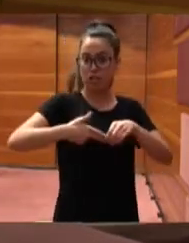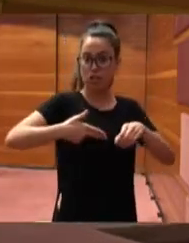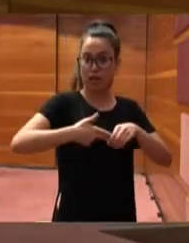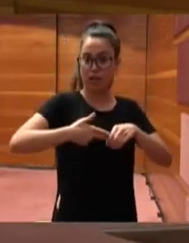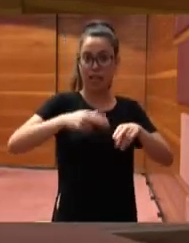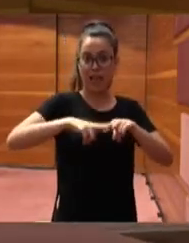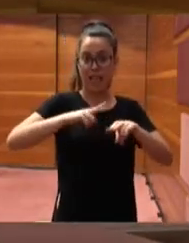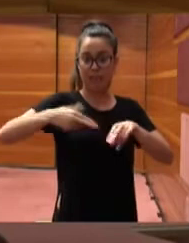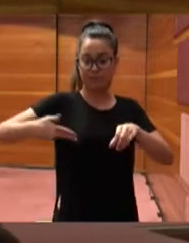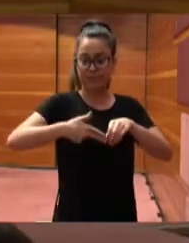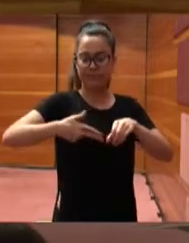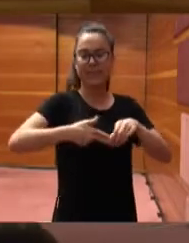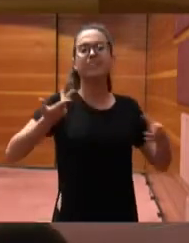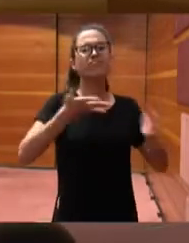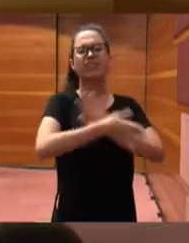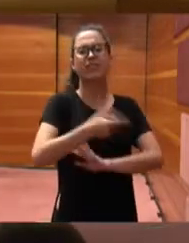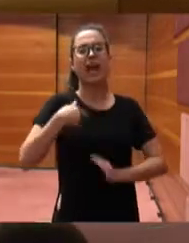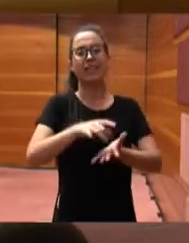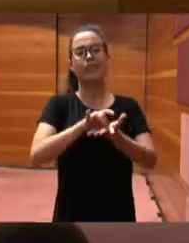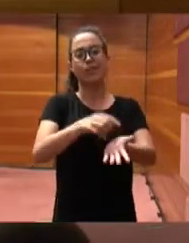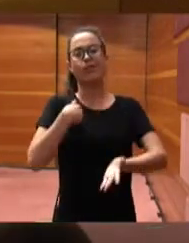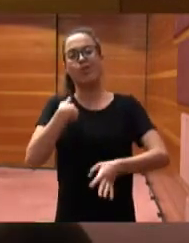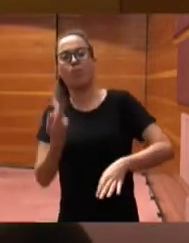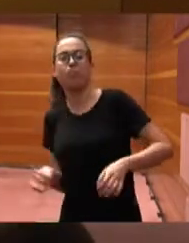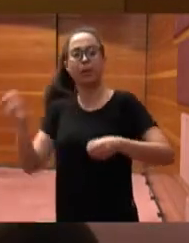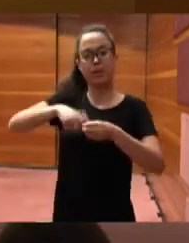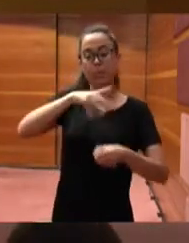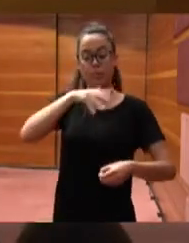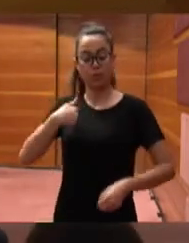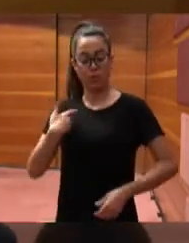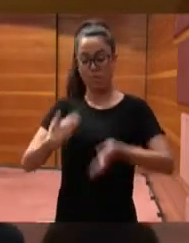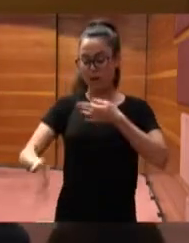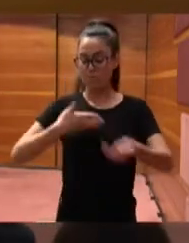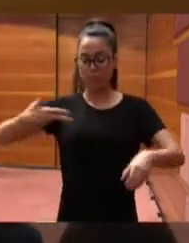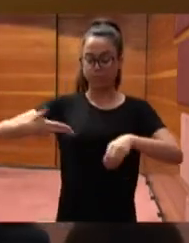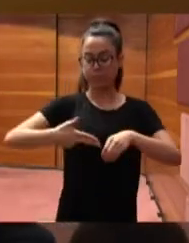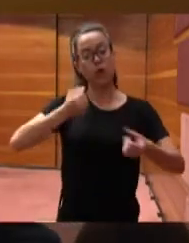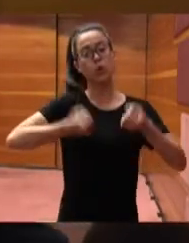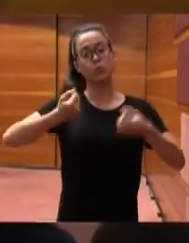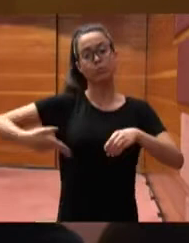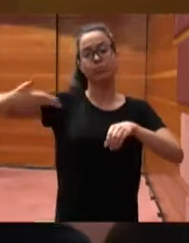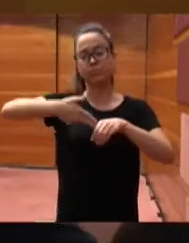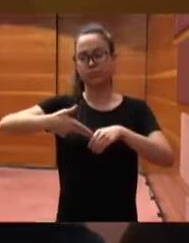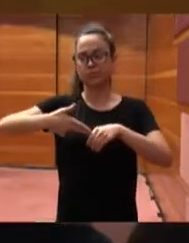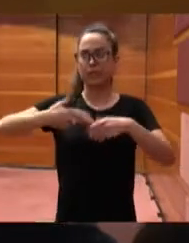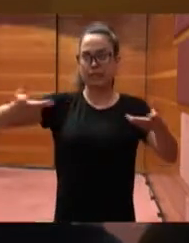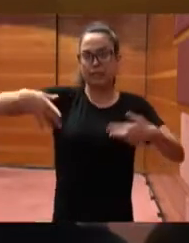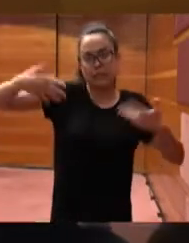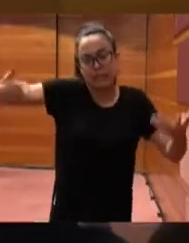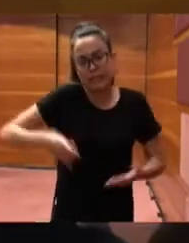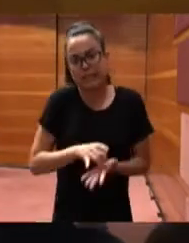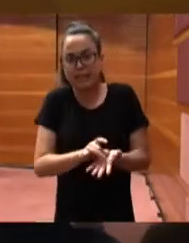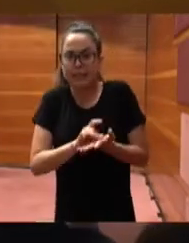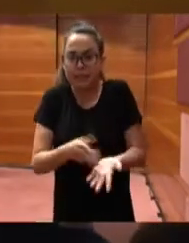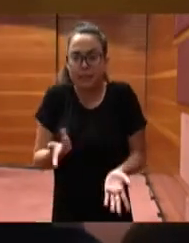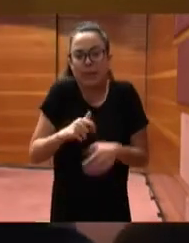es participación en el servicio. De hombre, pues sí. Pero yo creo que la unidad de participación no está enfocando a